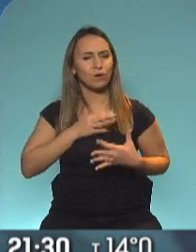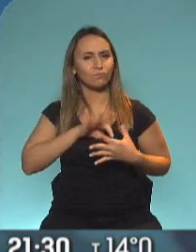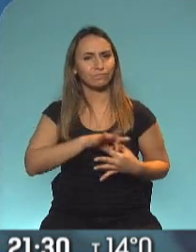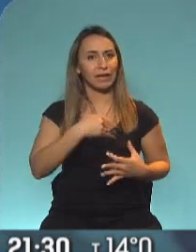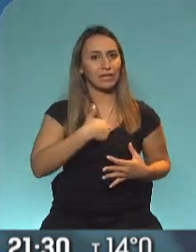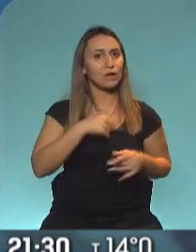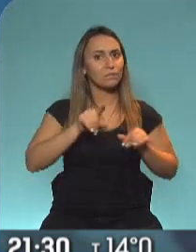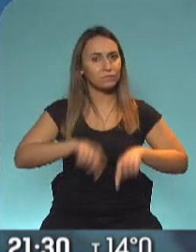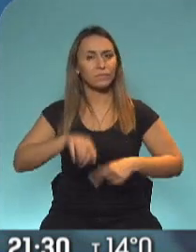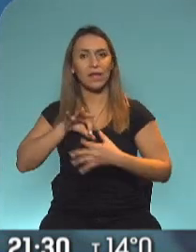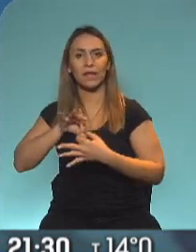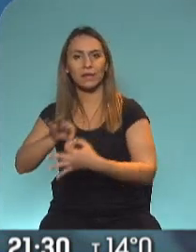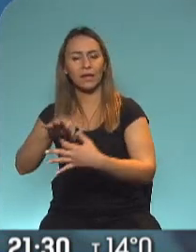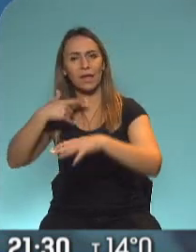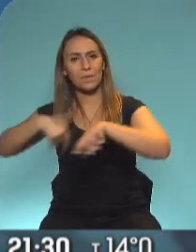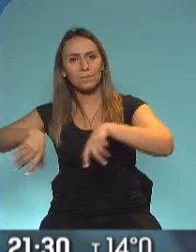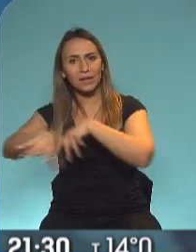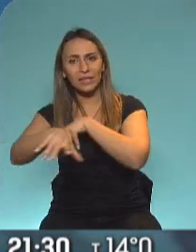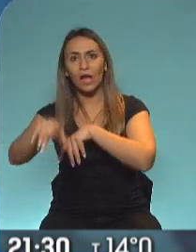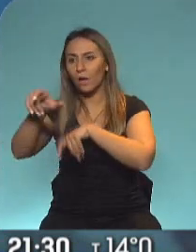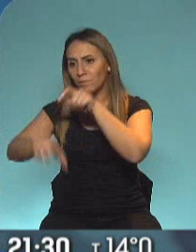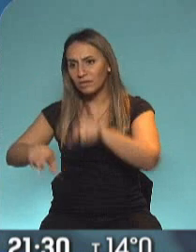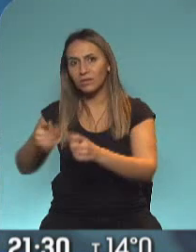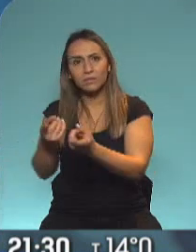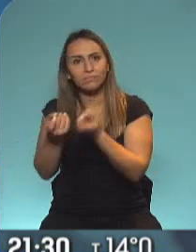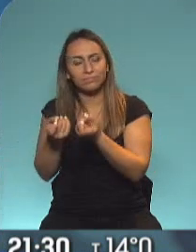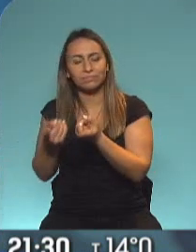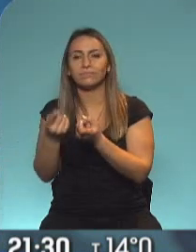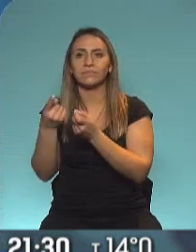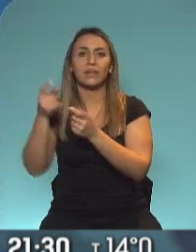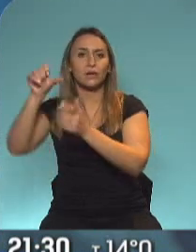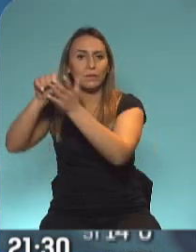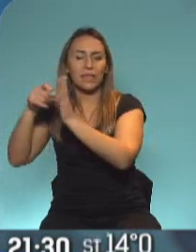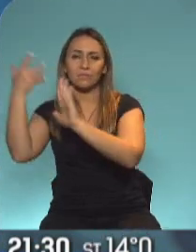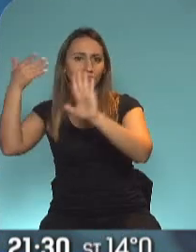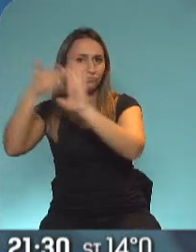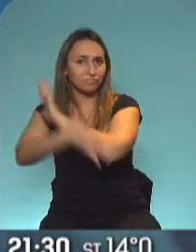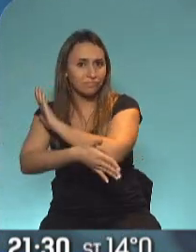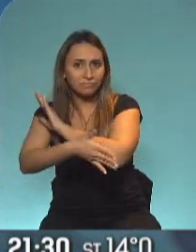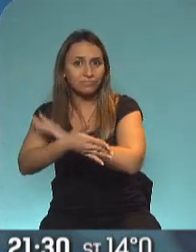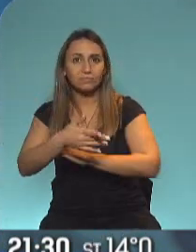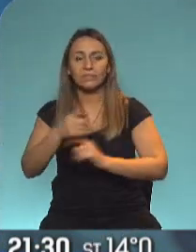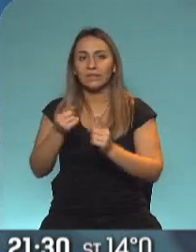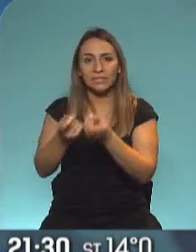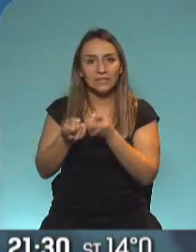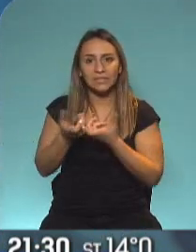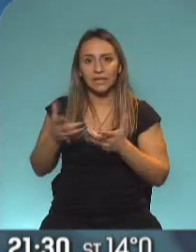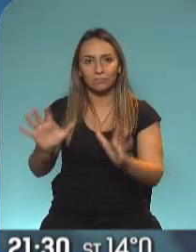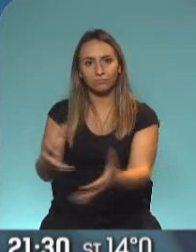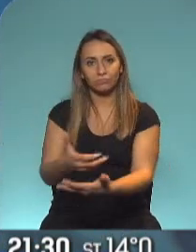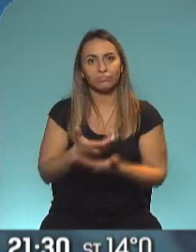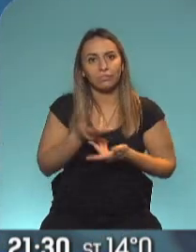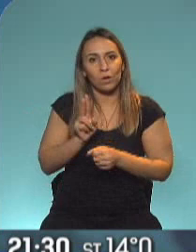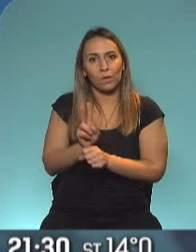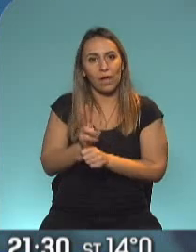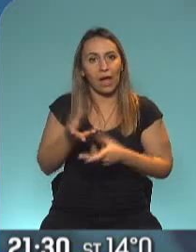necesitan ser refugiados, necesitan ser atendidos, que emigraron de su lugar de nacimiento, de su lugar de origen, por diferentes